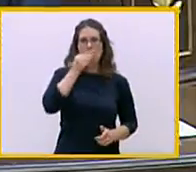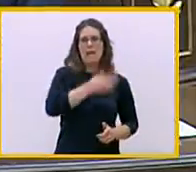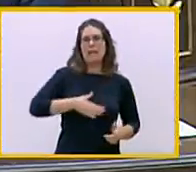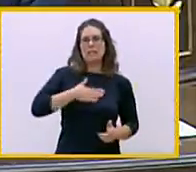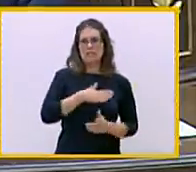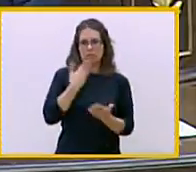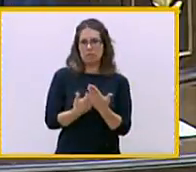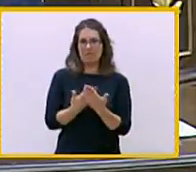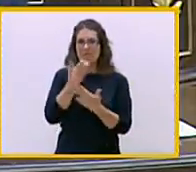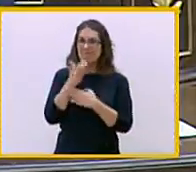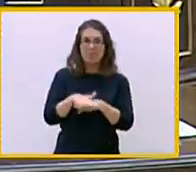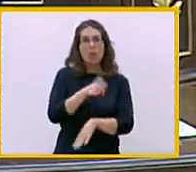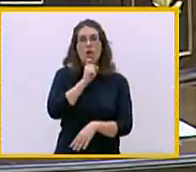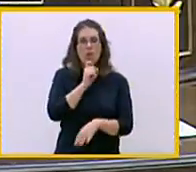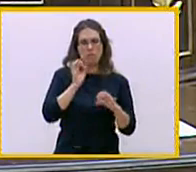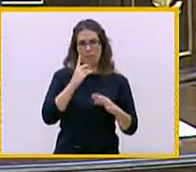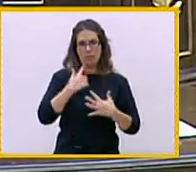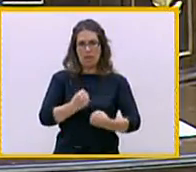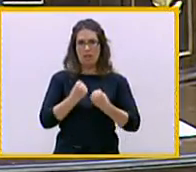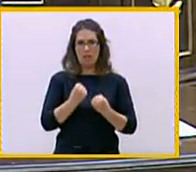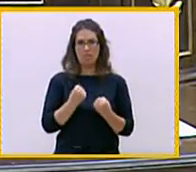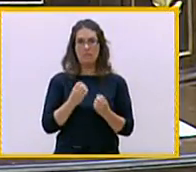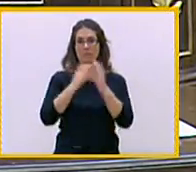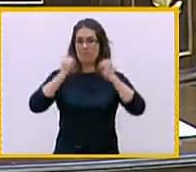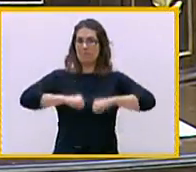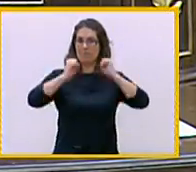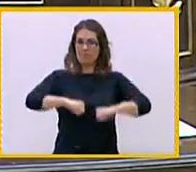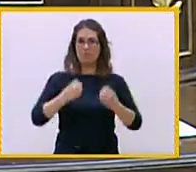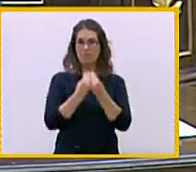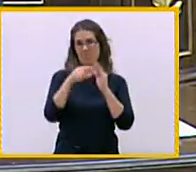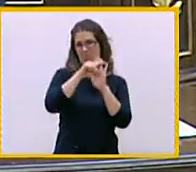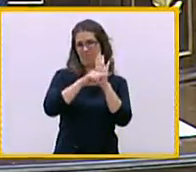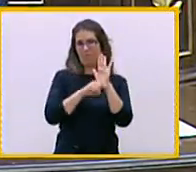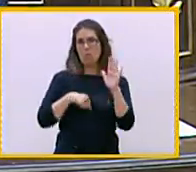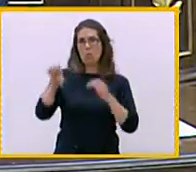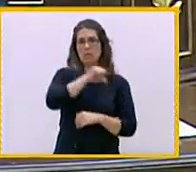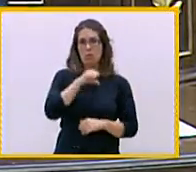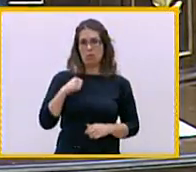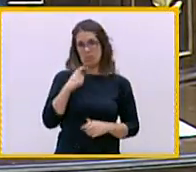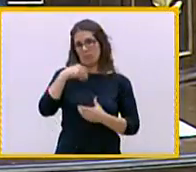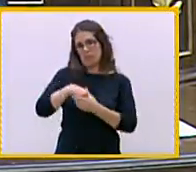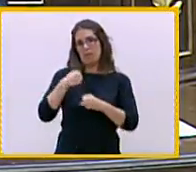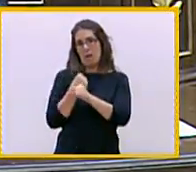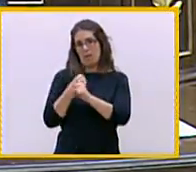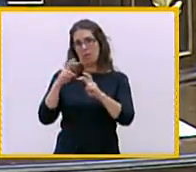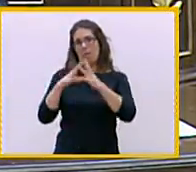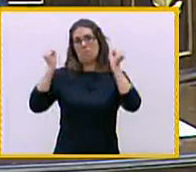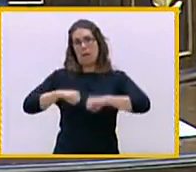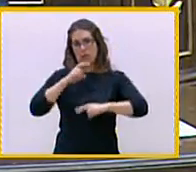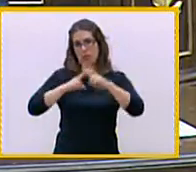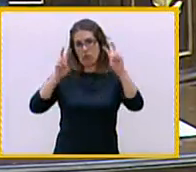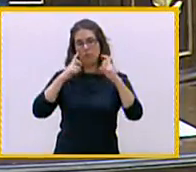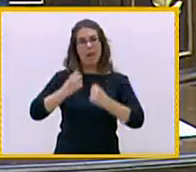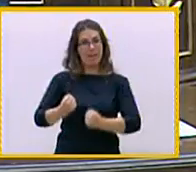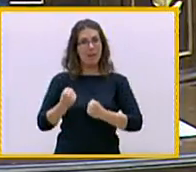medidas acordadas con las comunidades autónomas en 2010, dentro de los trabajos por el Pacto de la Sanidad, muestran